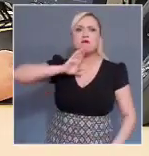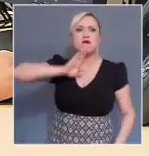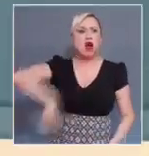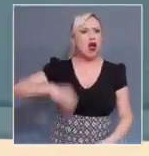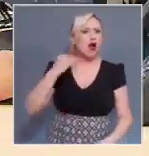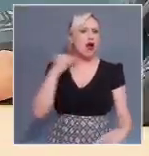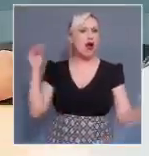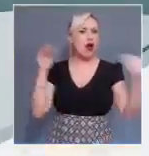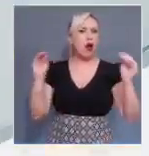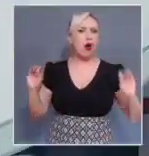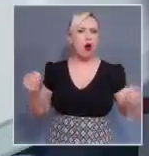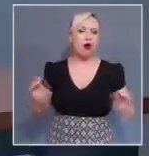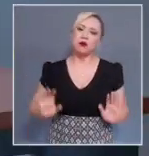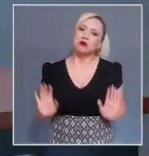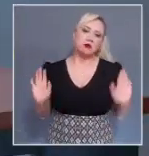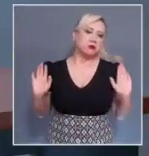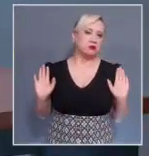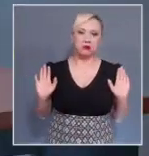Peña.